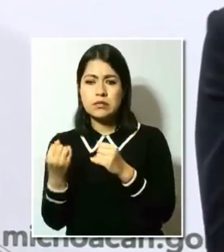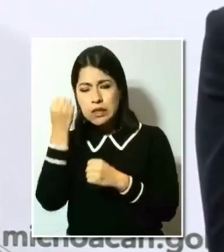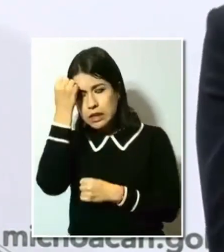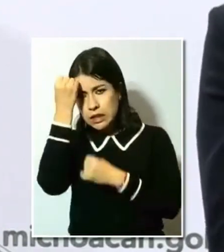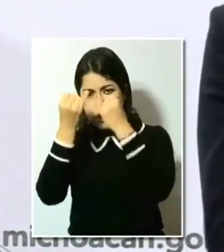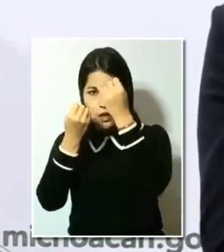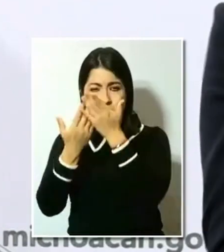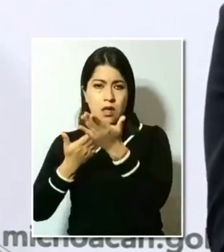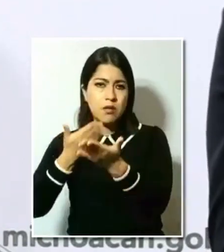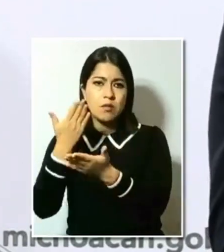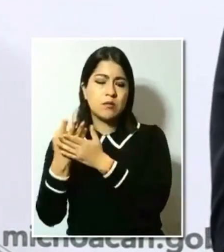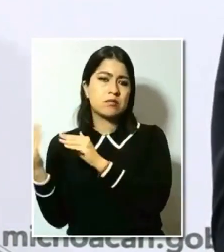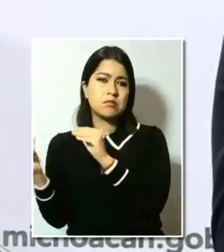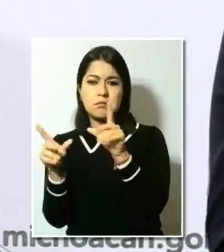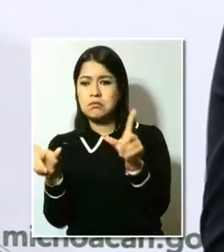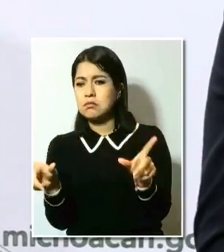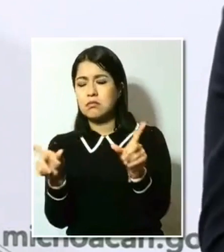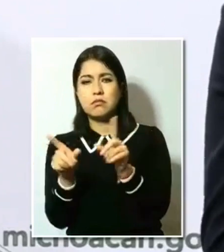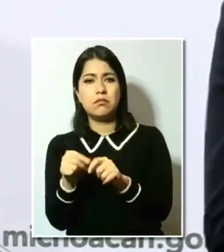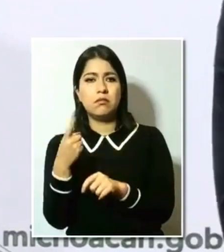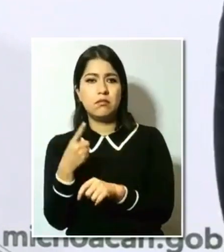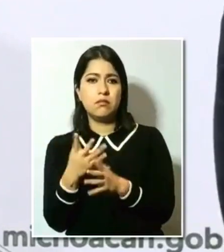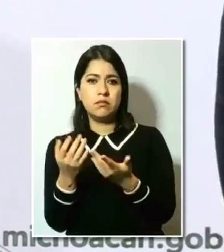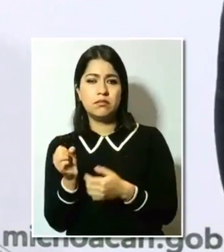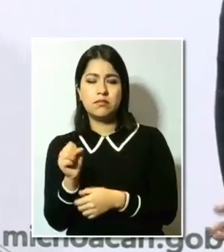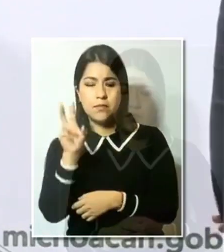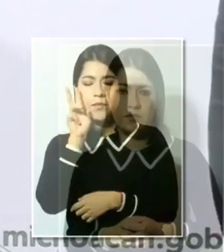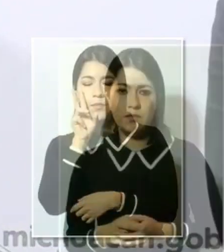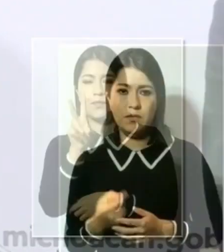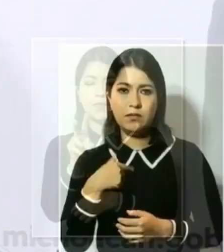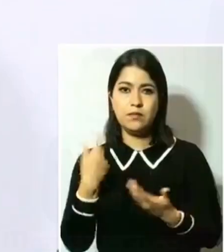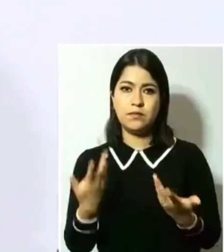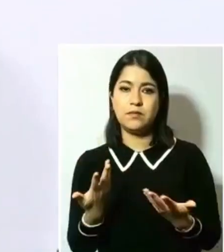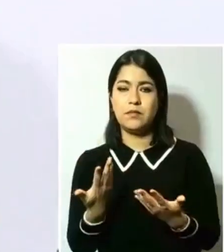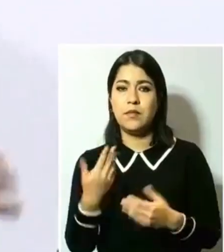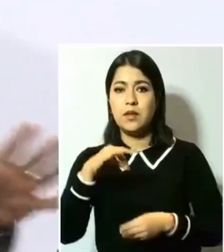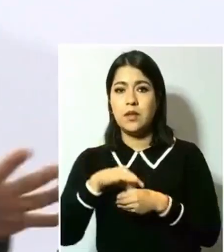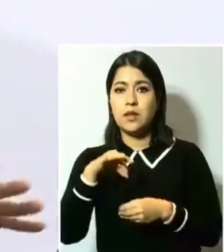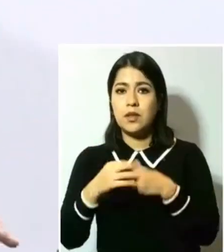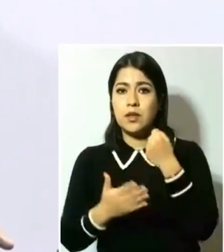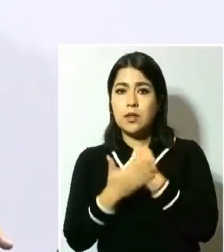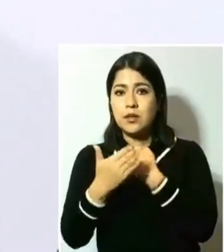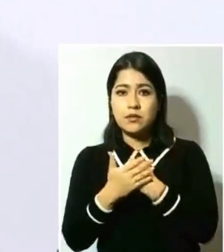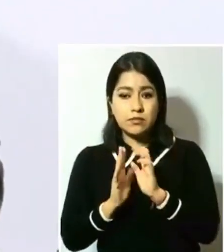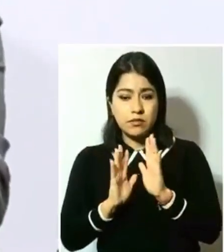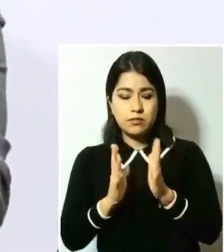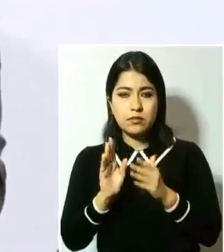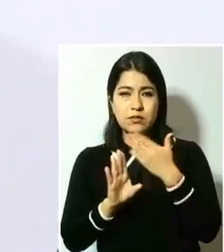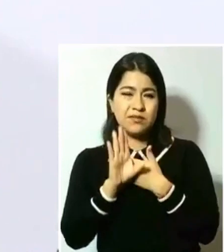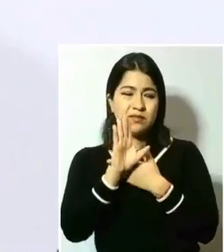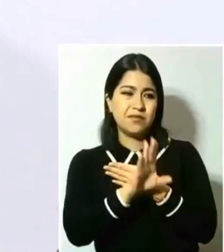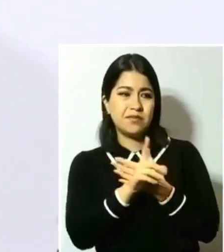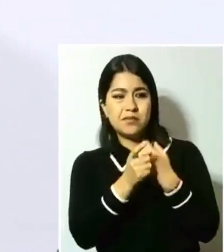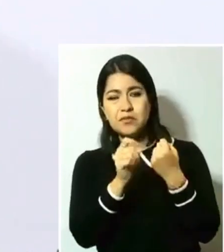un debate de propuestas. Pidió a las brigadas de promoción hacer uso de otros cruceros si es que se sienten amenazados ante la presencia de simpatizantes de algún